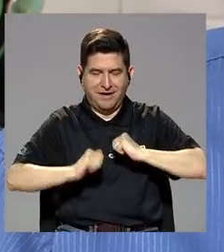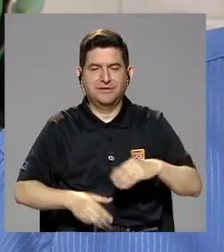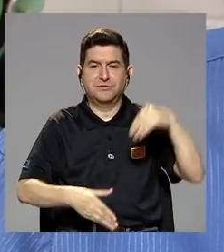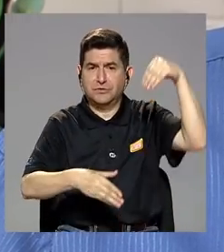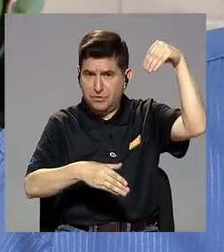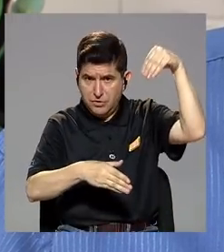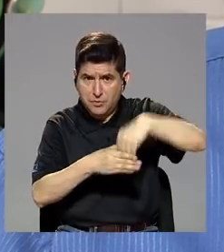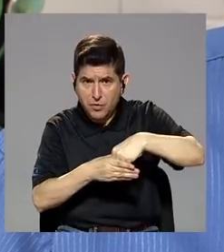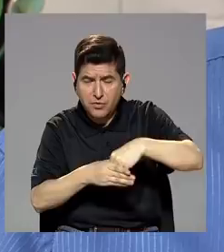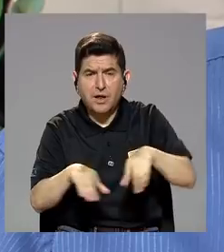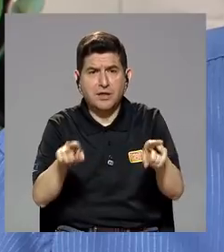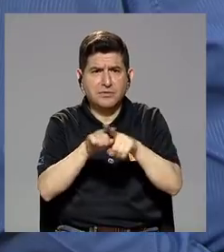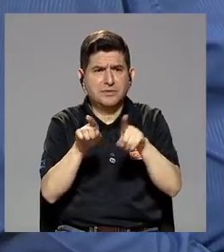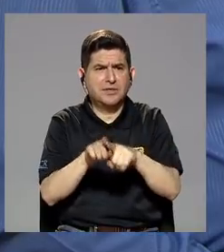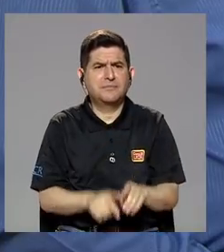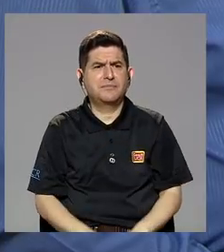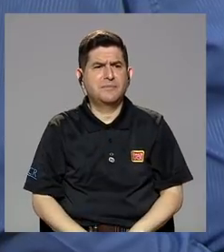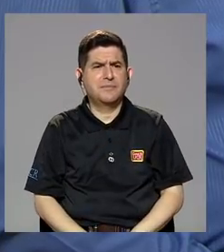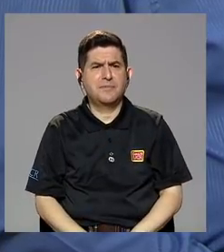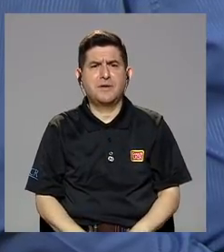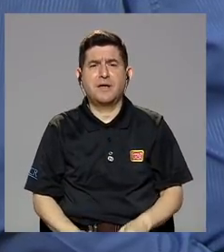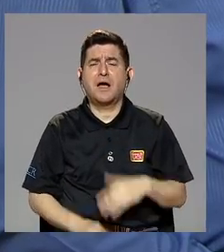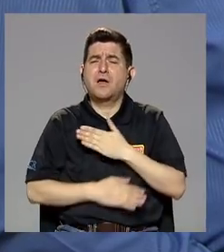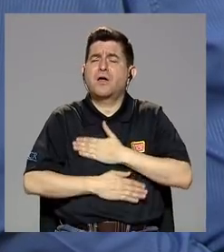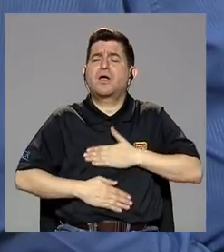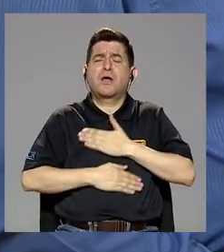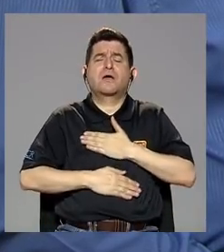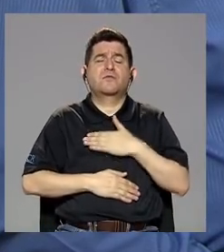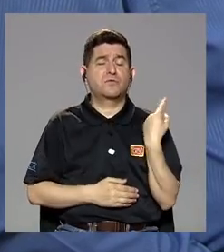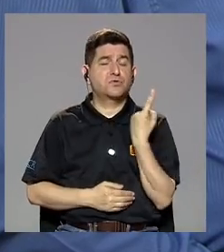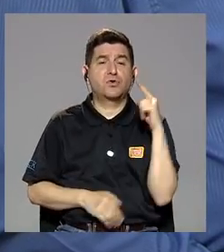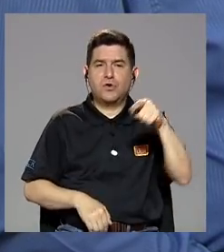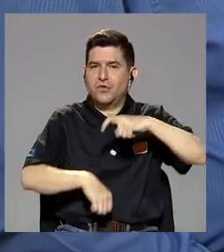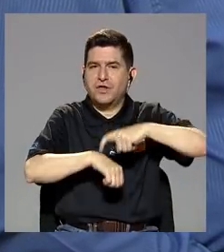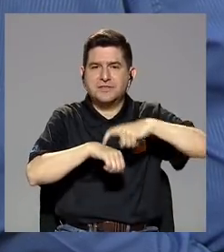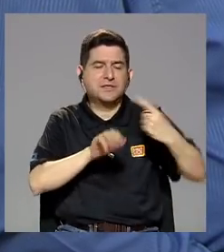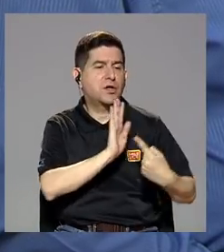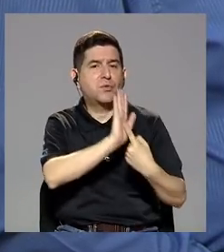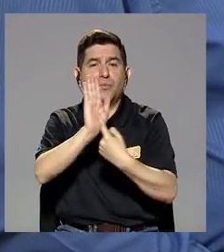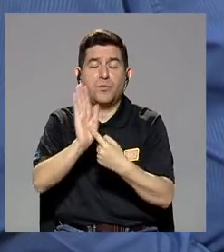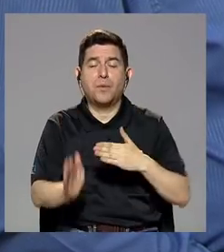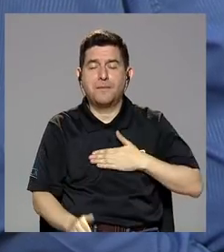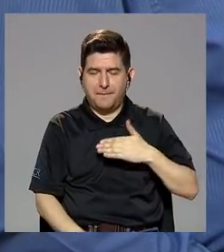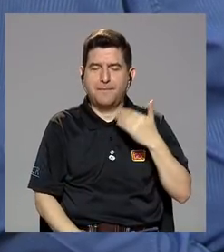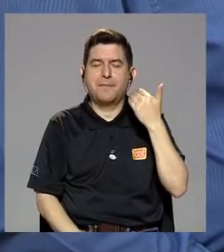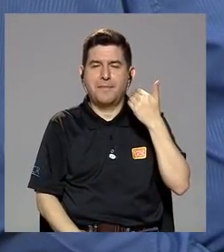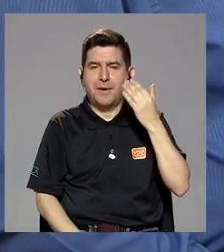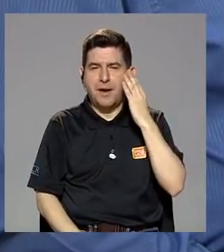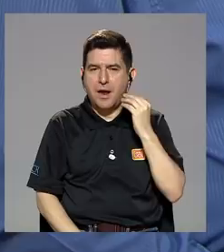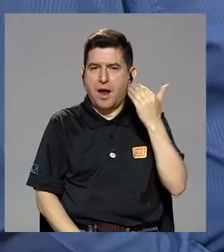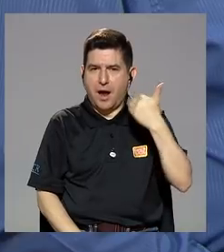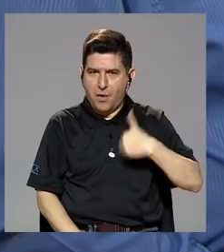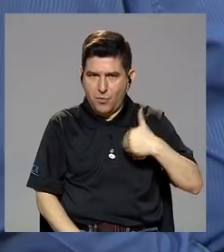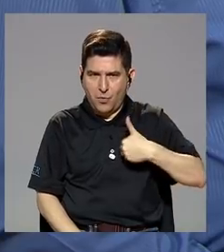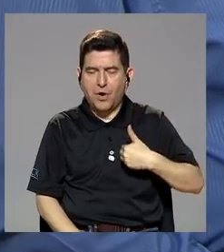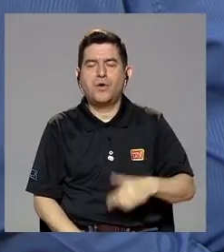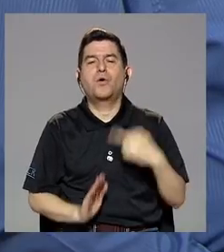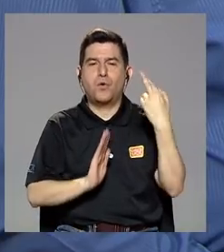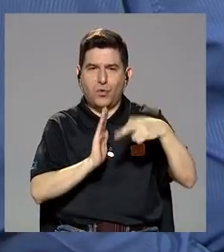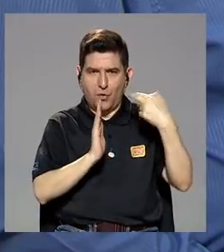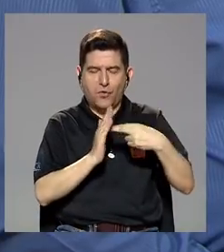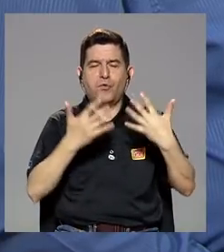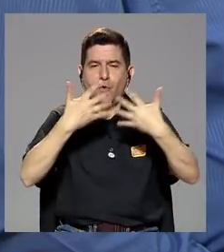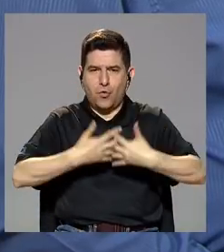involucrado en llevar de algún modo el único entretenimiento que había en esa época correcto mi abuelo asume este rol del